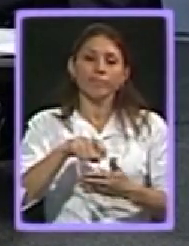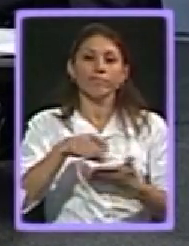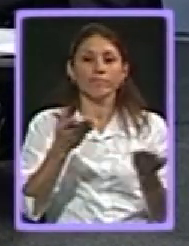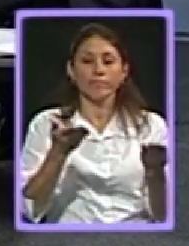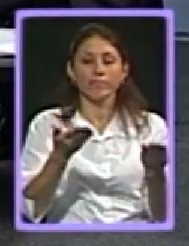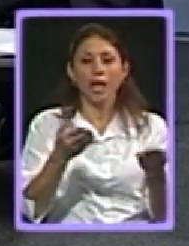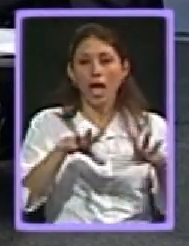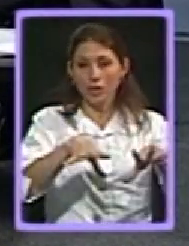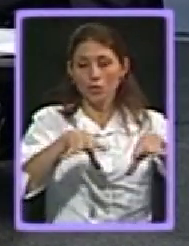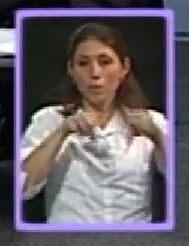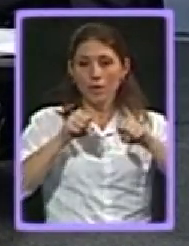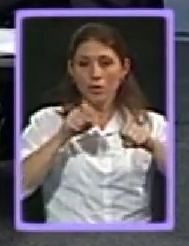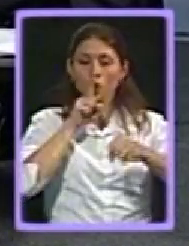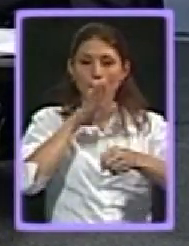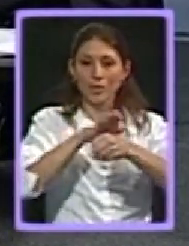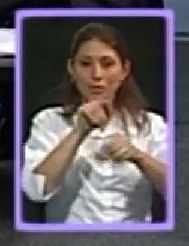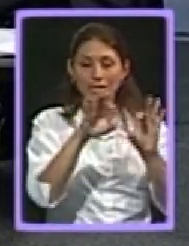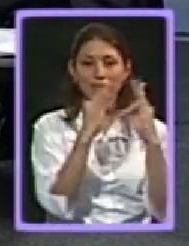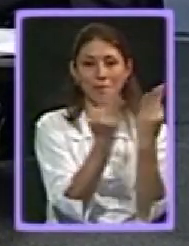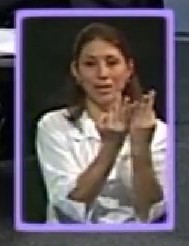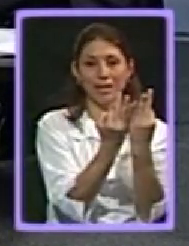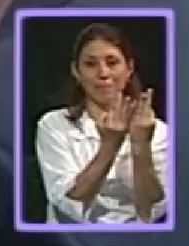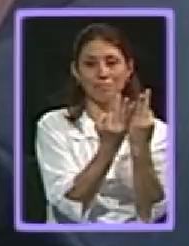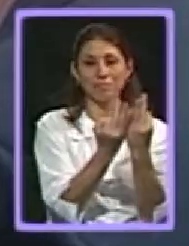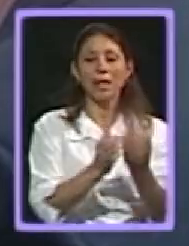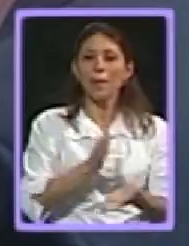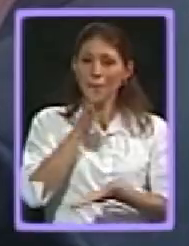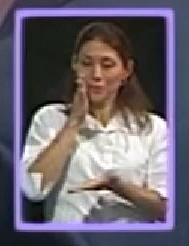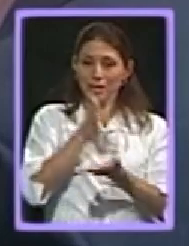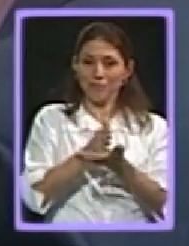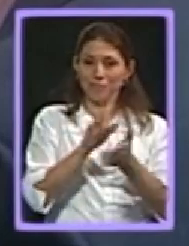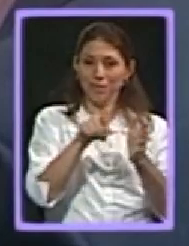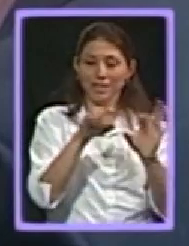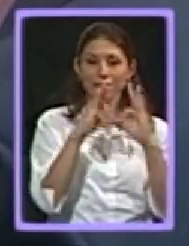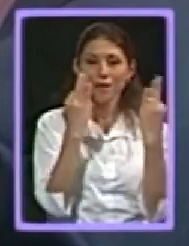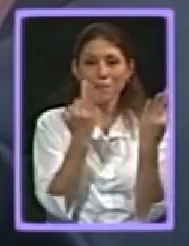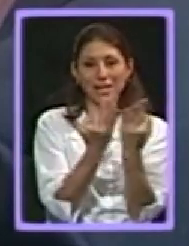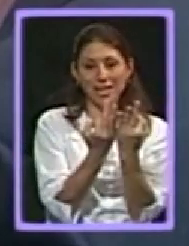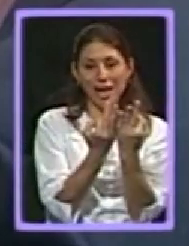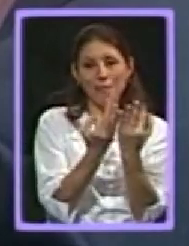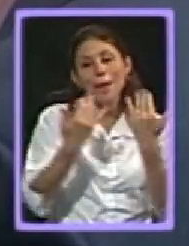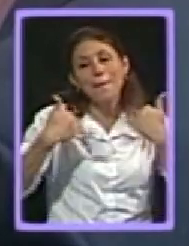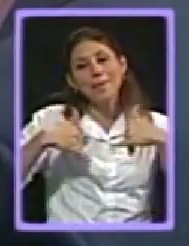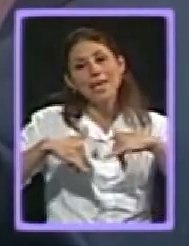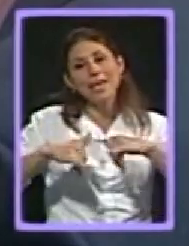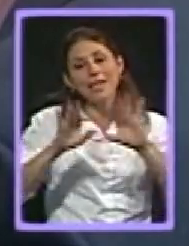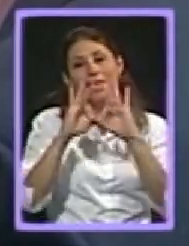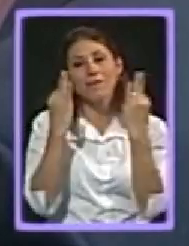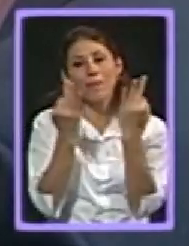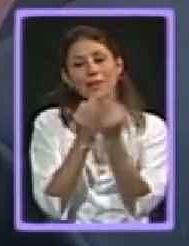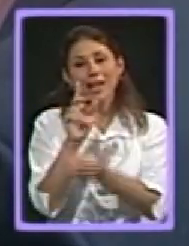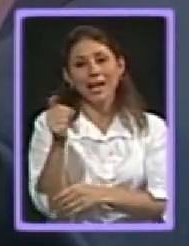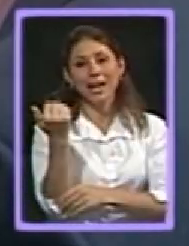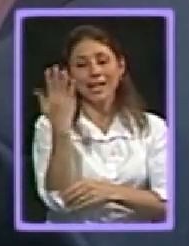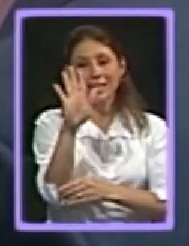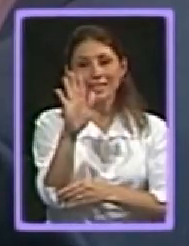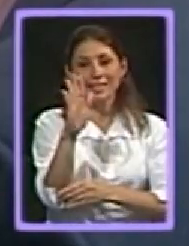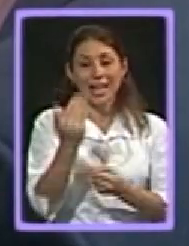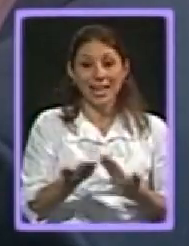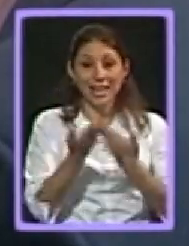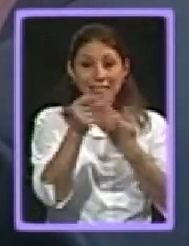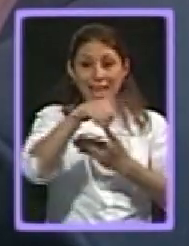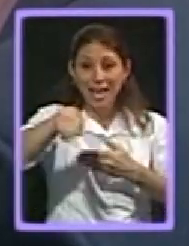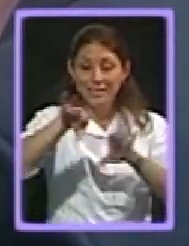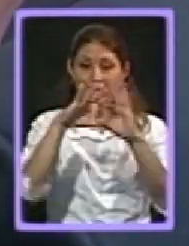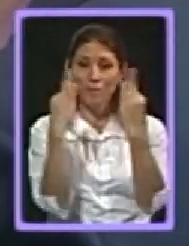adquiriendo. Y en esta familia nos vamos a quedar mientras la familia del canal le da a las familias que nos están